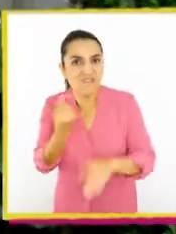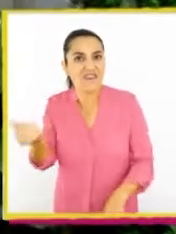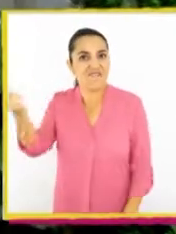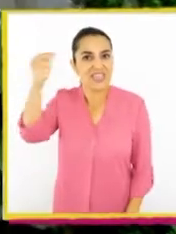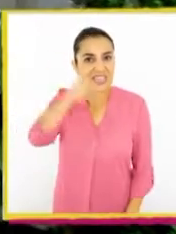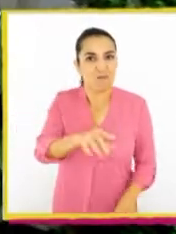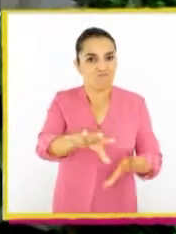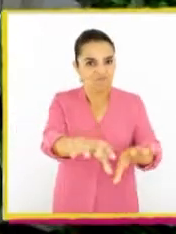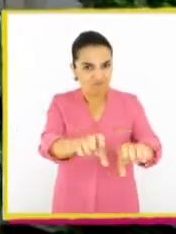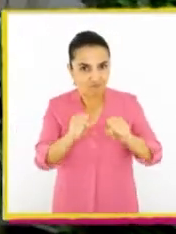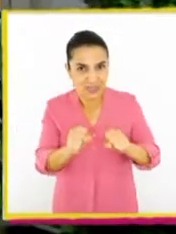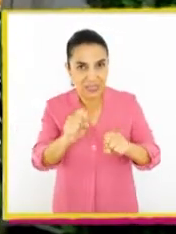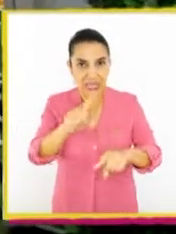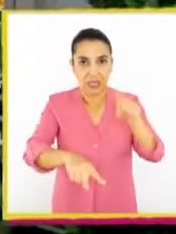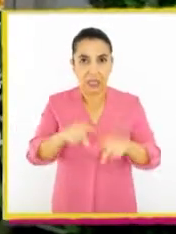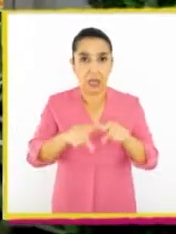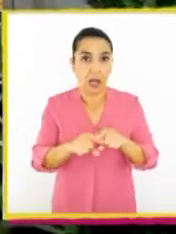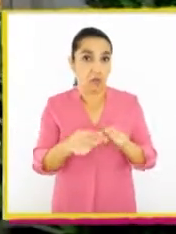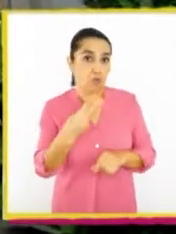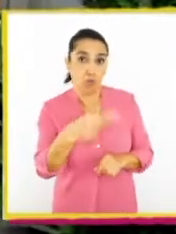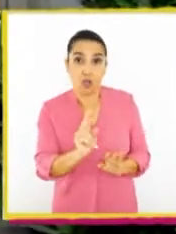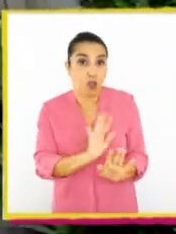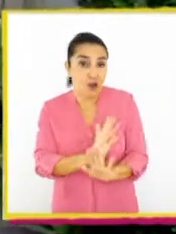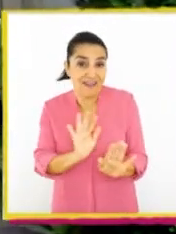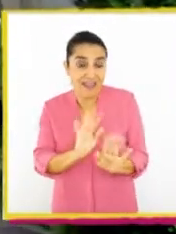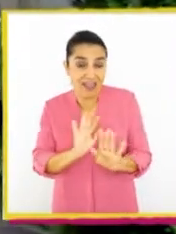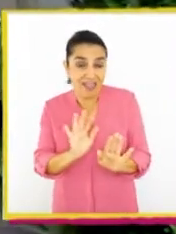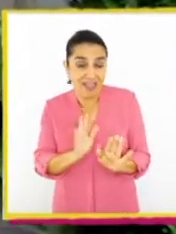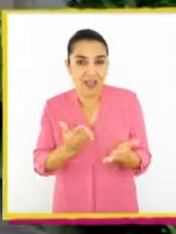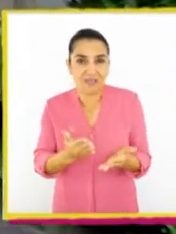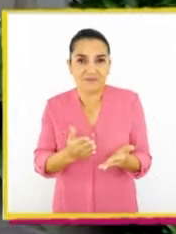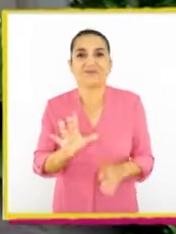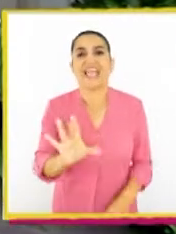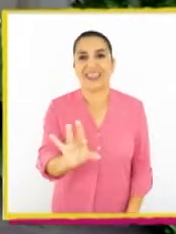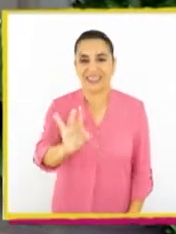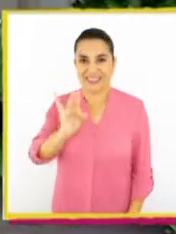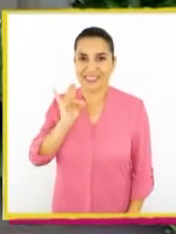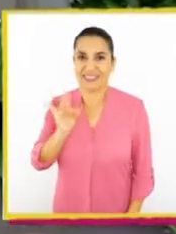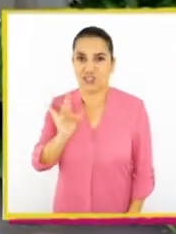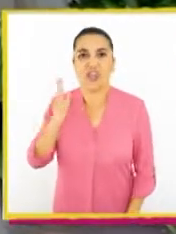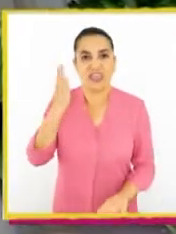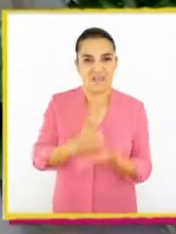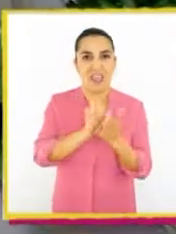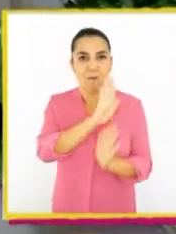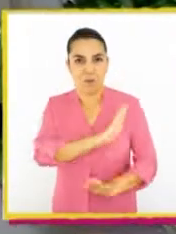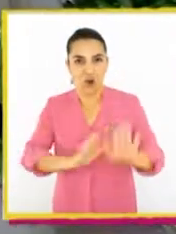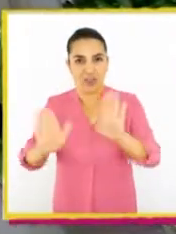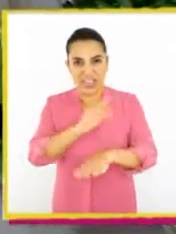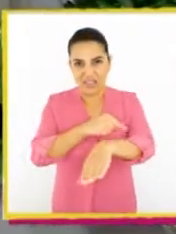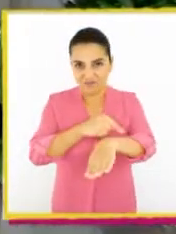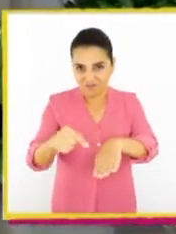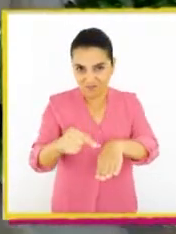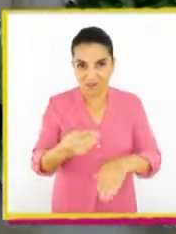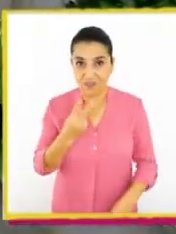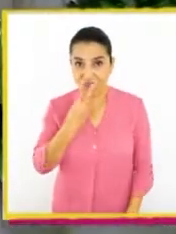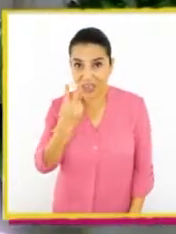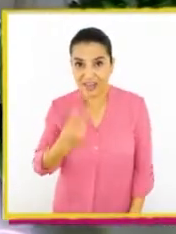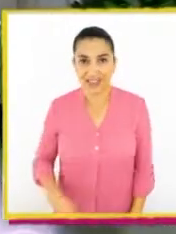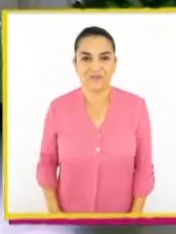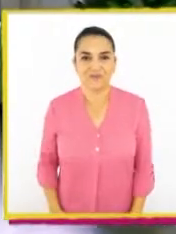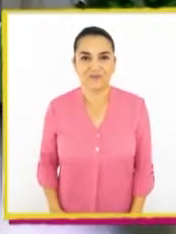pudieran regresar y tomar esas tierras que parecían no ser de nadie. Por eso tomaron una decisión. Había que proteger el territorio. ¿Lo